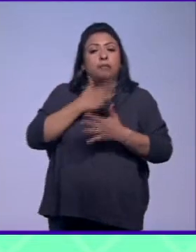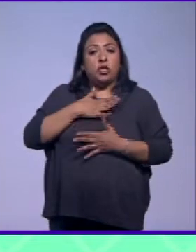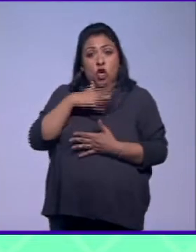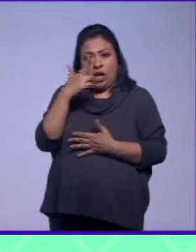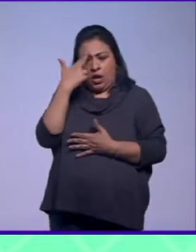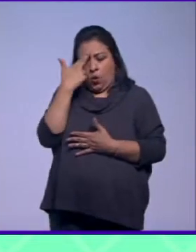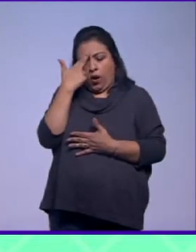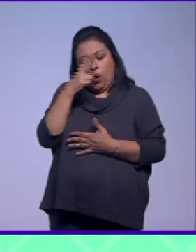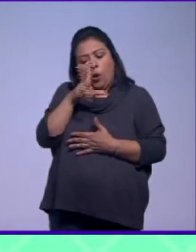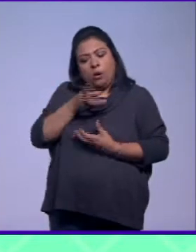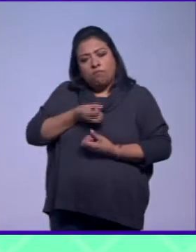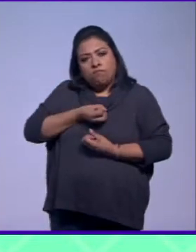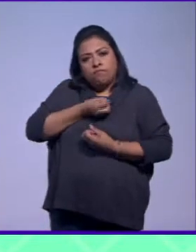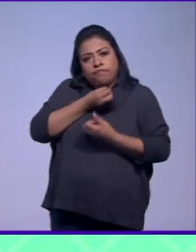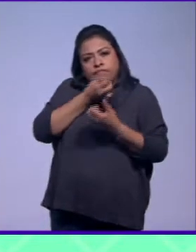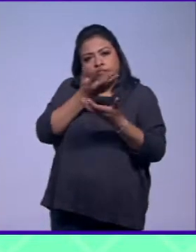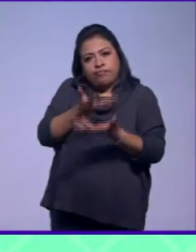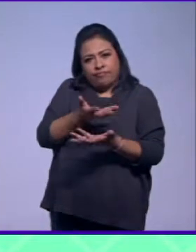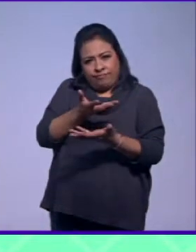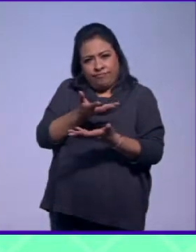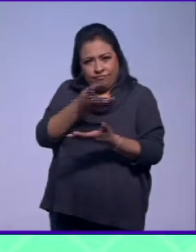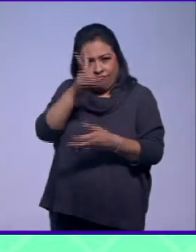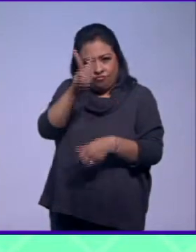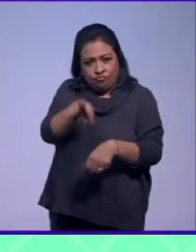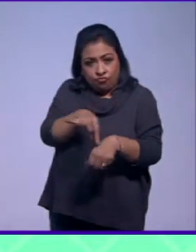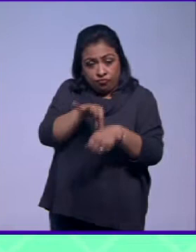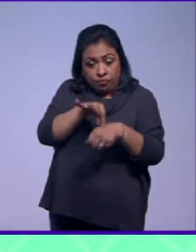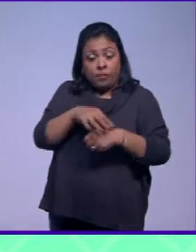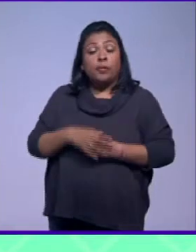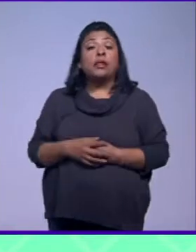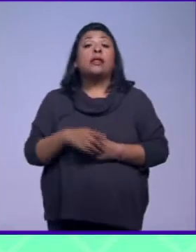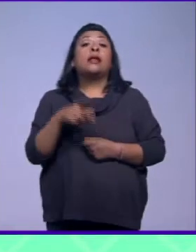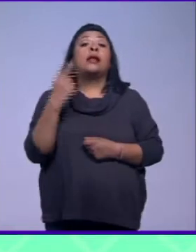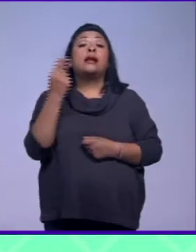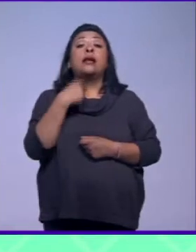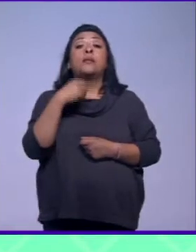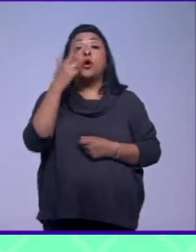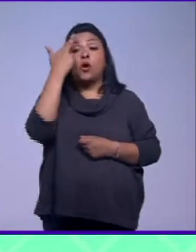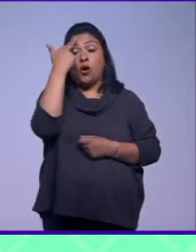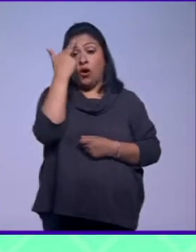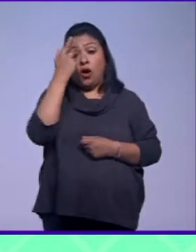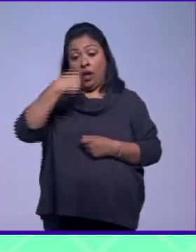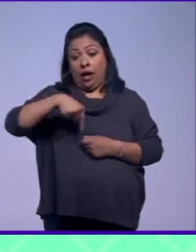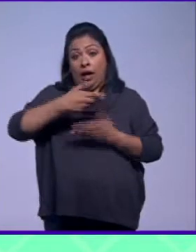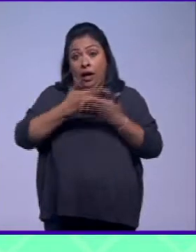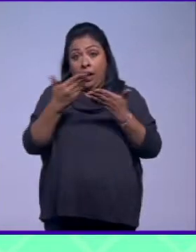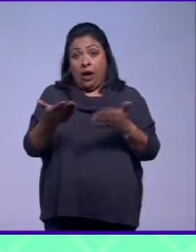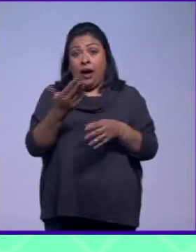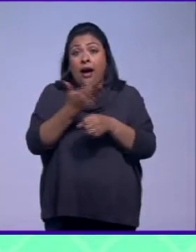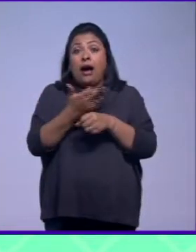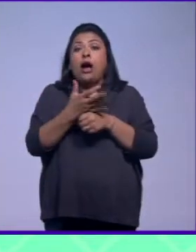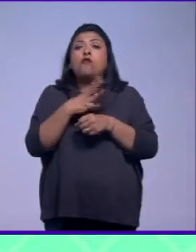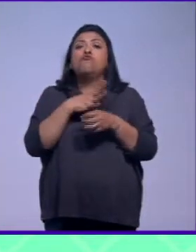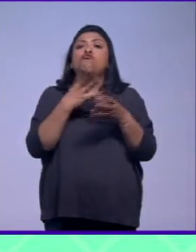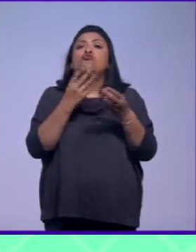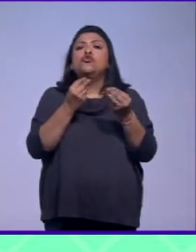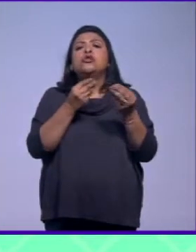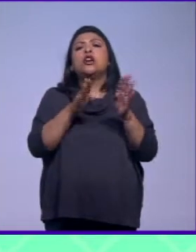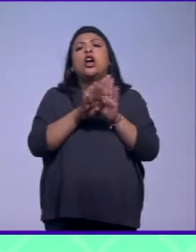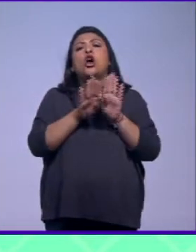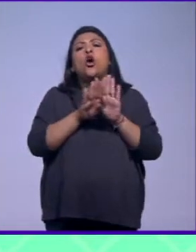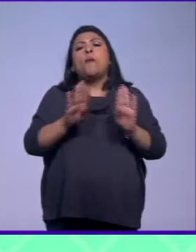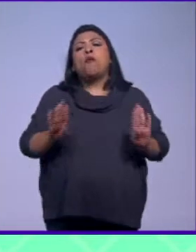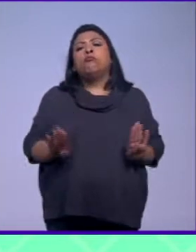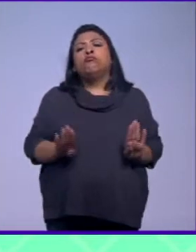está tratando de bajar a la realidad de un recuerdo tenemos que recordar que en este momento están surgiendo muchísimas vanguardias